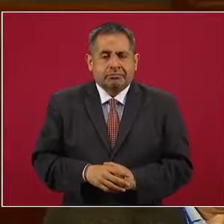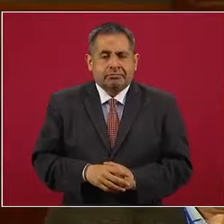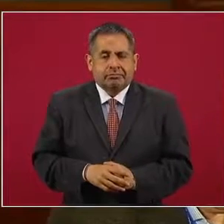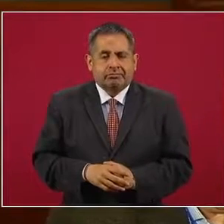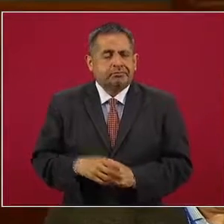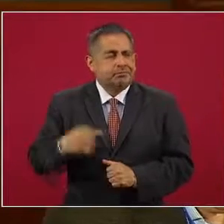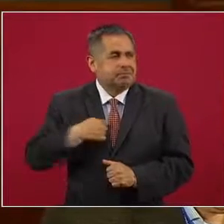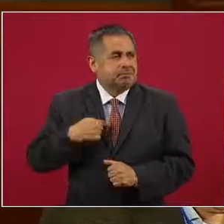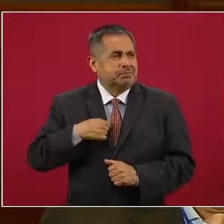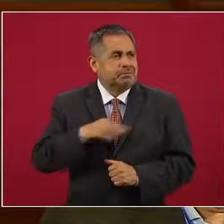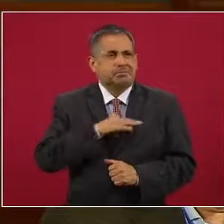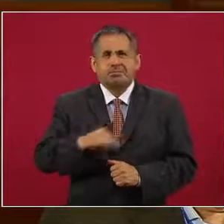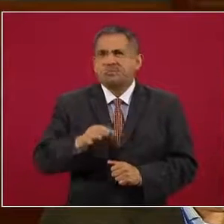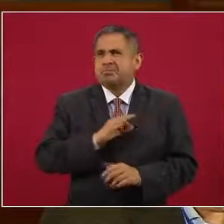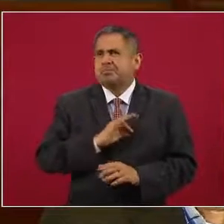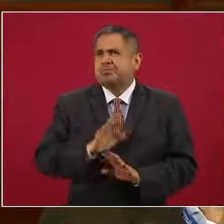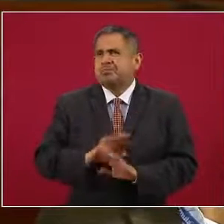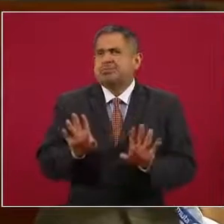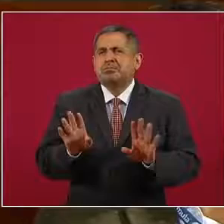Yo llevo